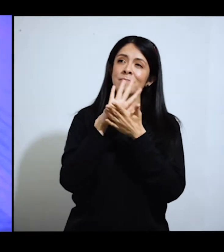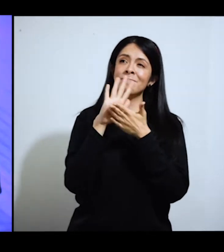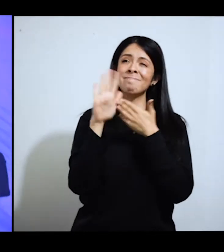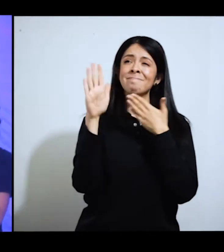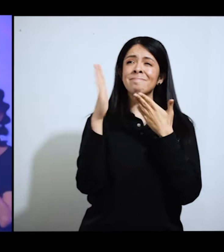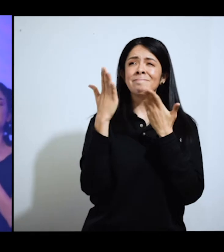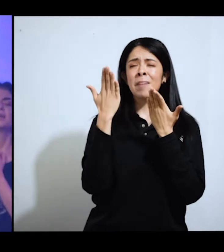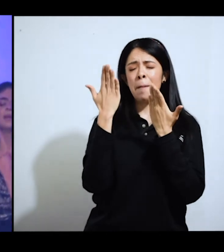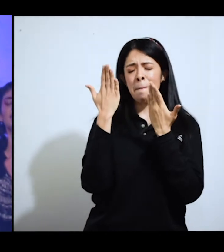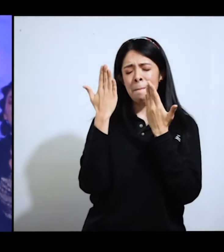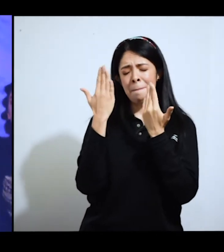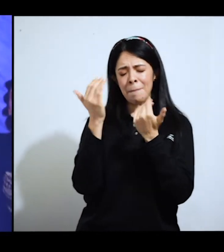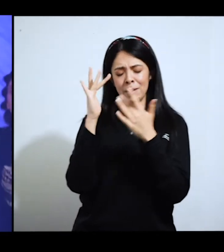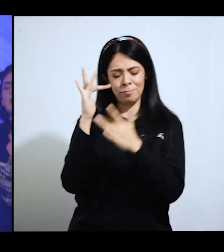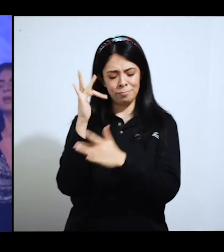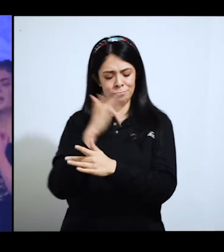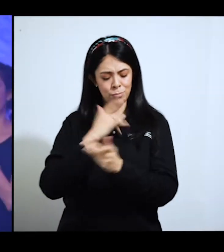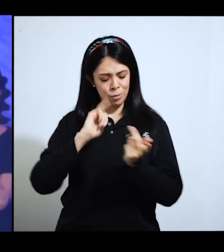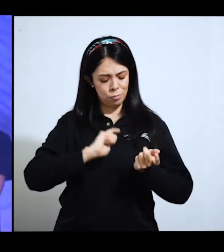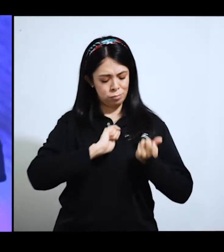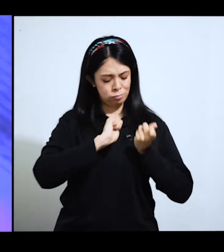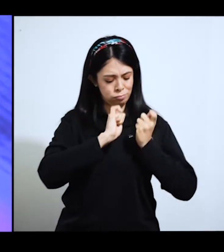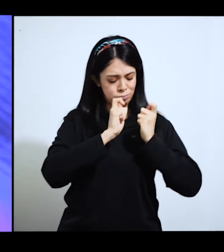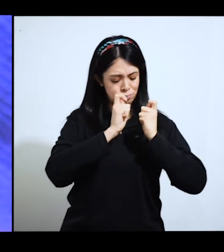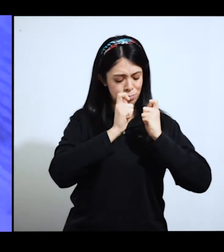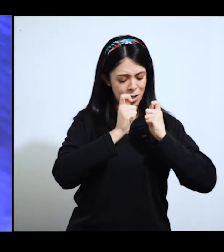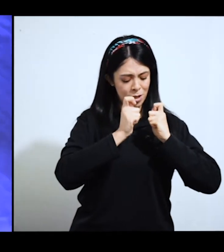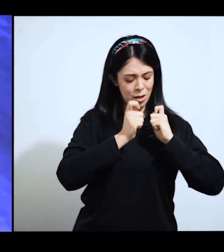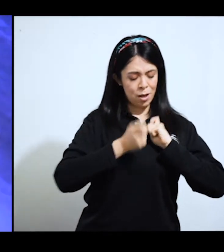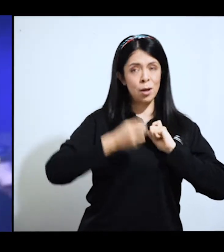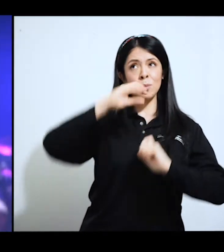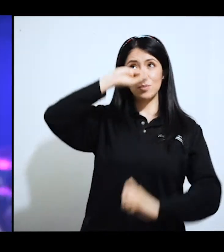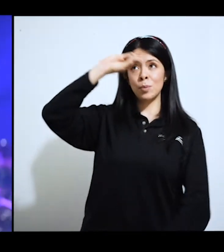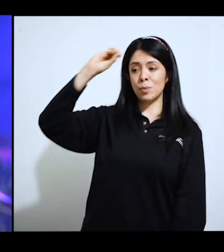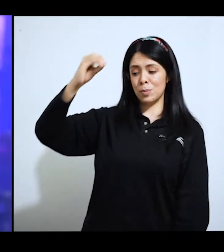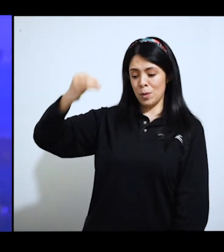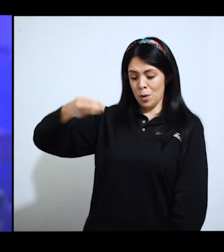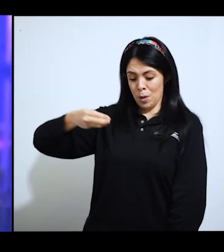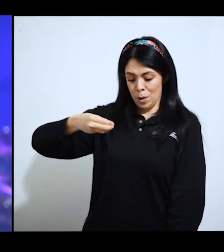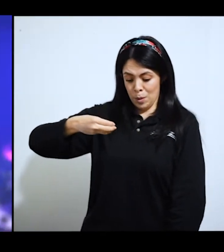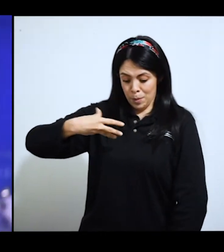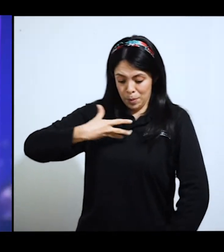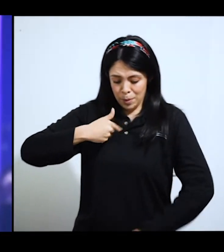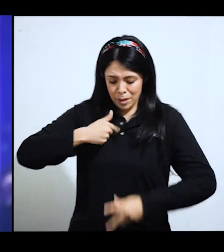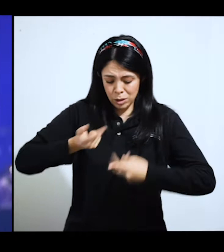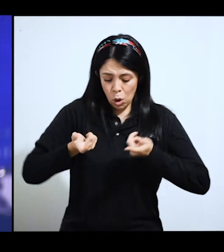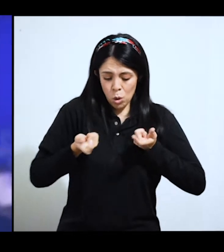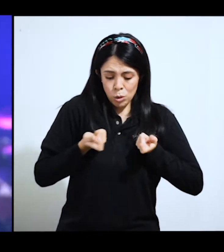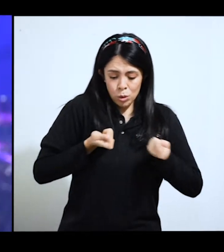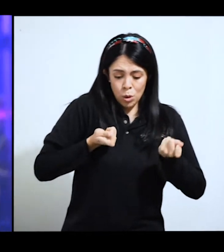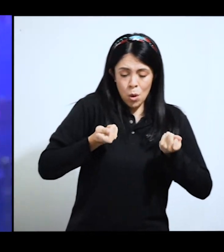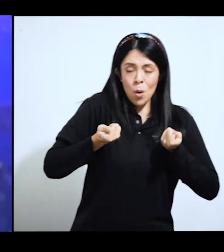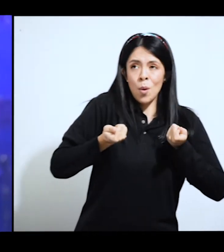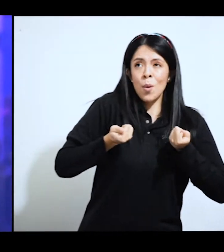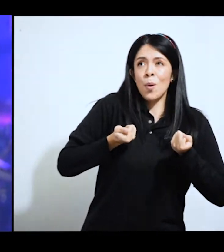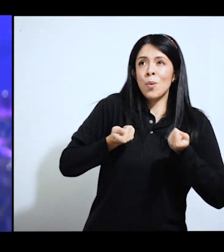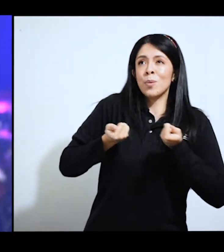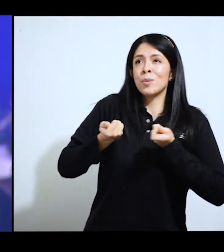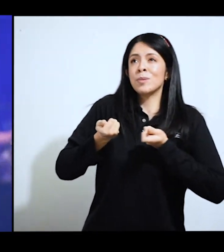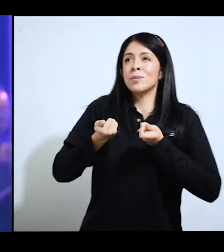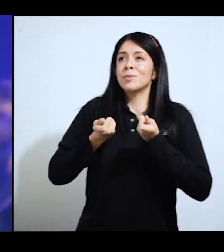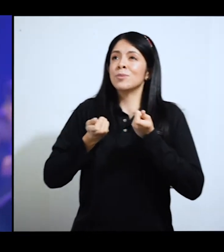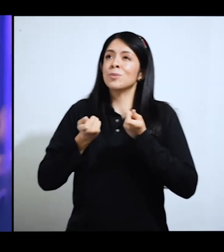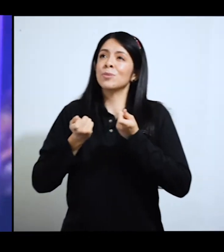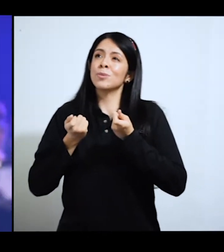Tu espíritu me transformó. Ven, sopla en mí,